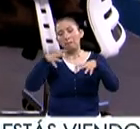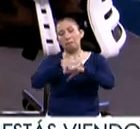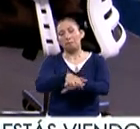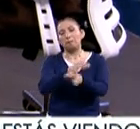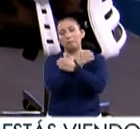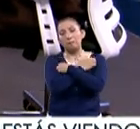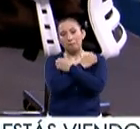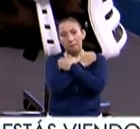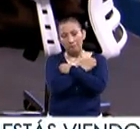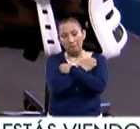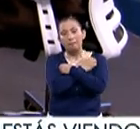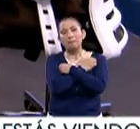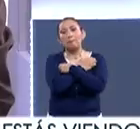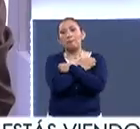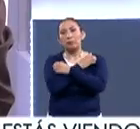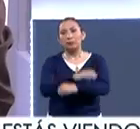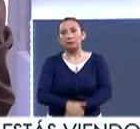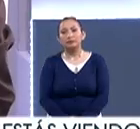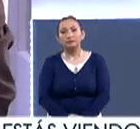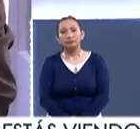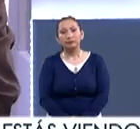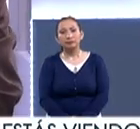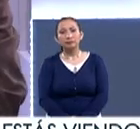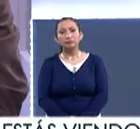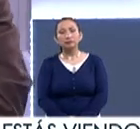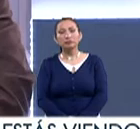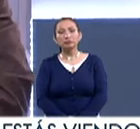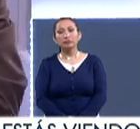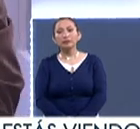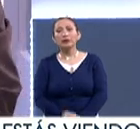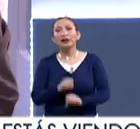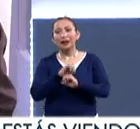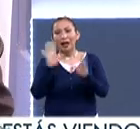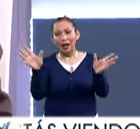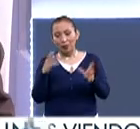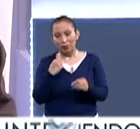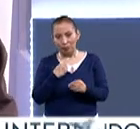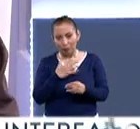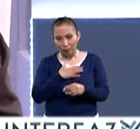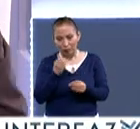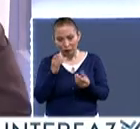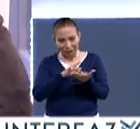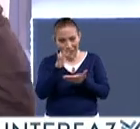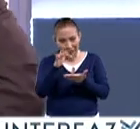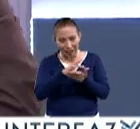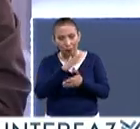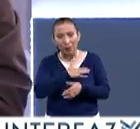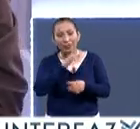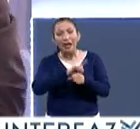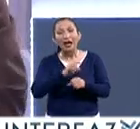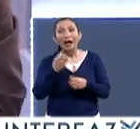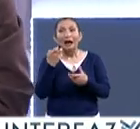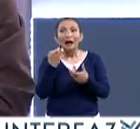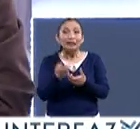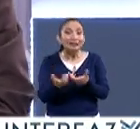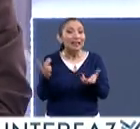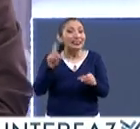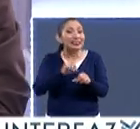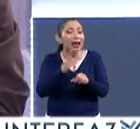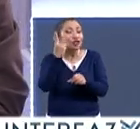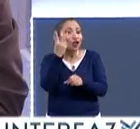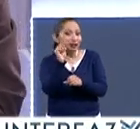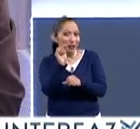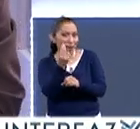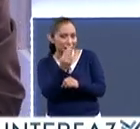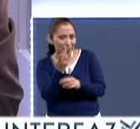educación algún elemento esencial, mucho más inclusiva. Así es. Gracias, muchas gracias. Buen día en este día